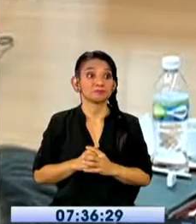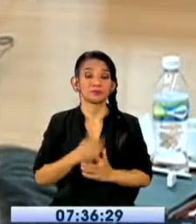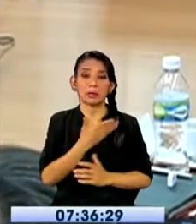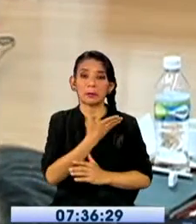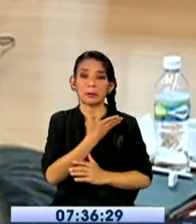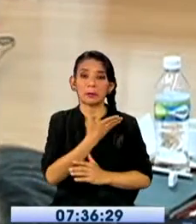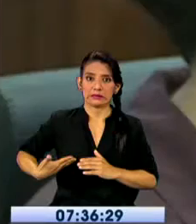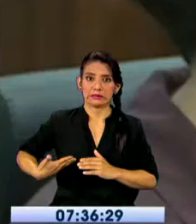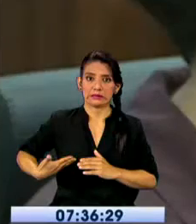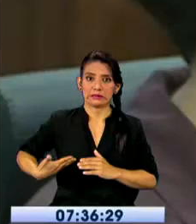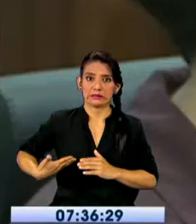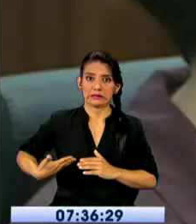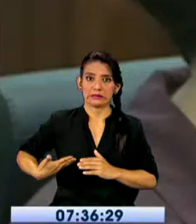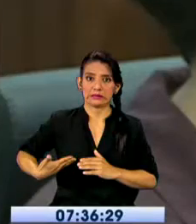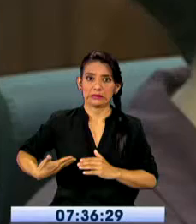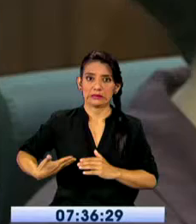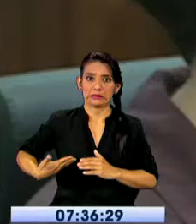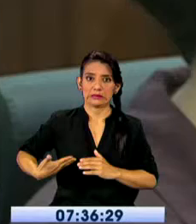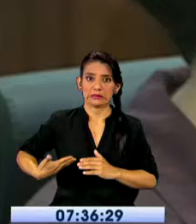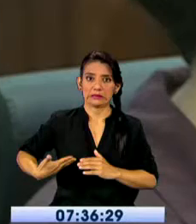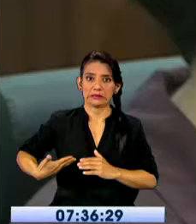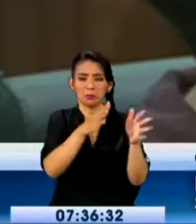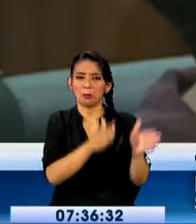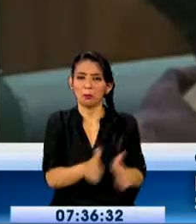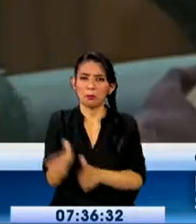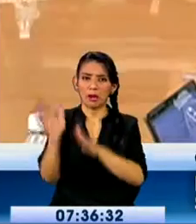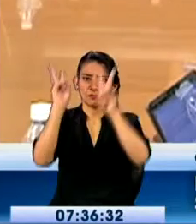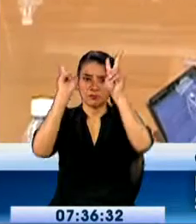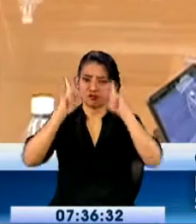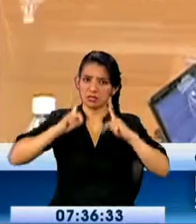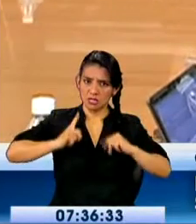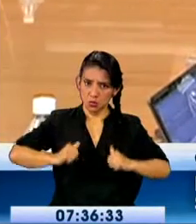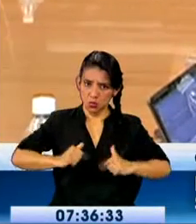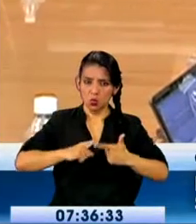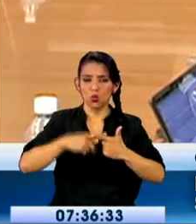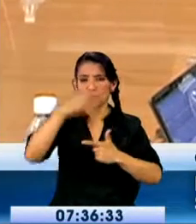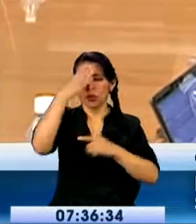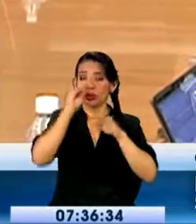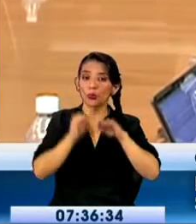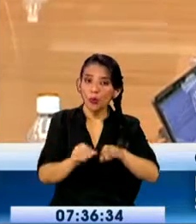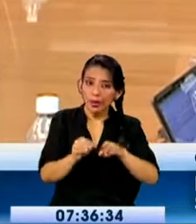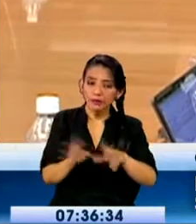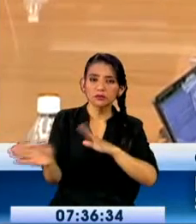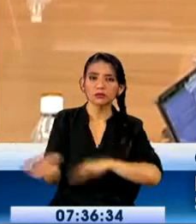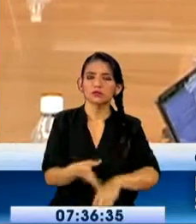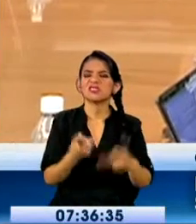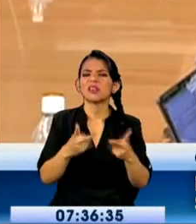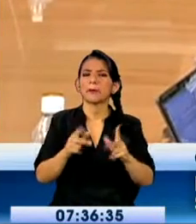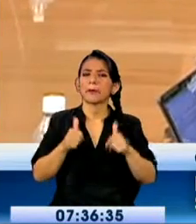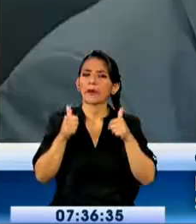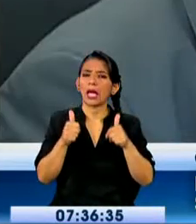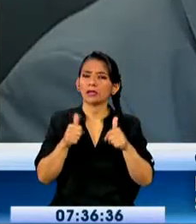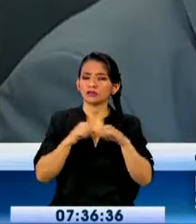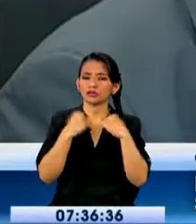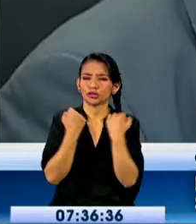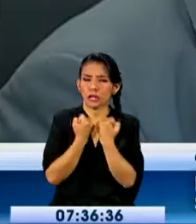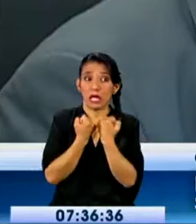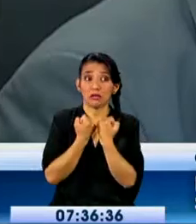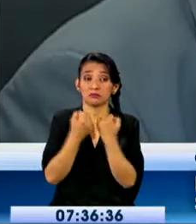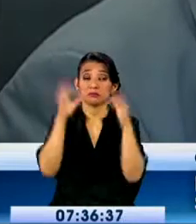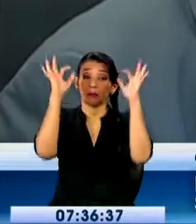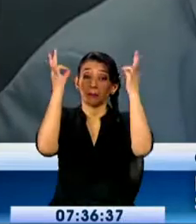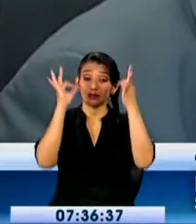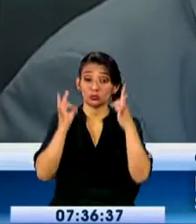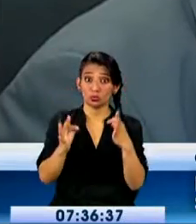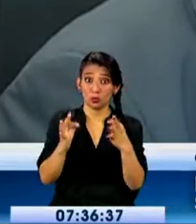los principales planes y programas que se implementan tanto en el área de salud, educación y bienestar social. Se ratificó que el presupuesto para esta